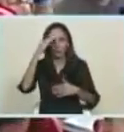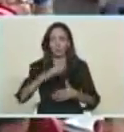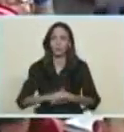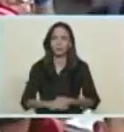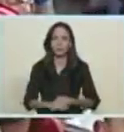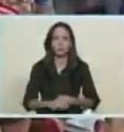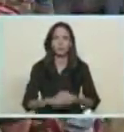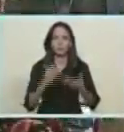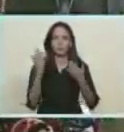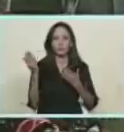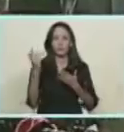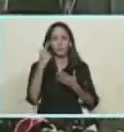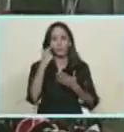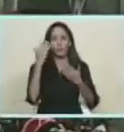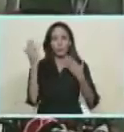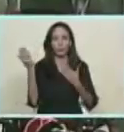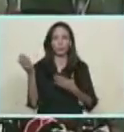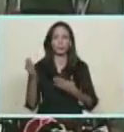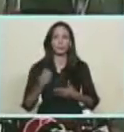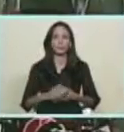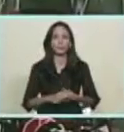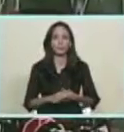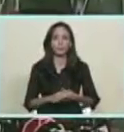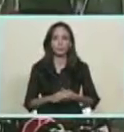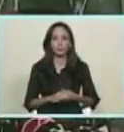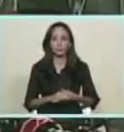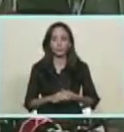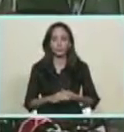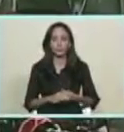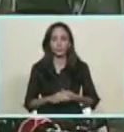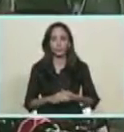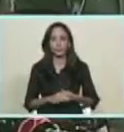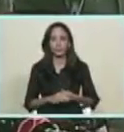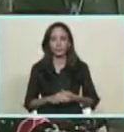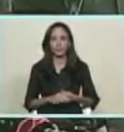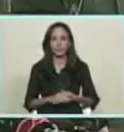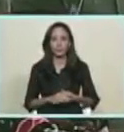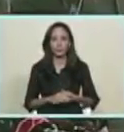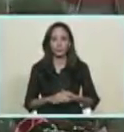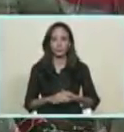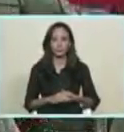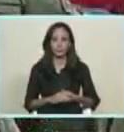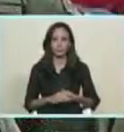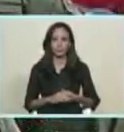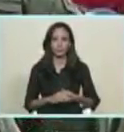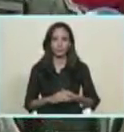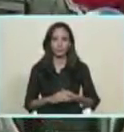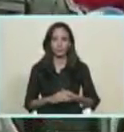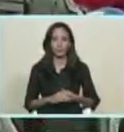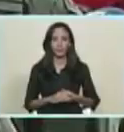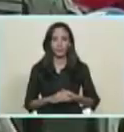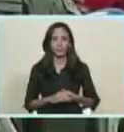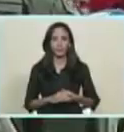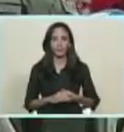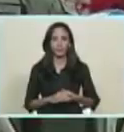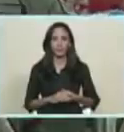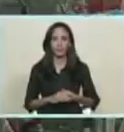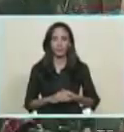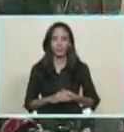El almirante en jefe, comandante estratégico operacional, Remigio Ceballos, bienvenido,